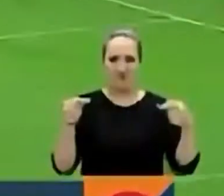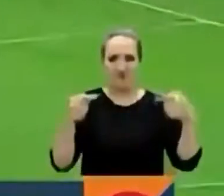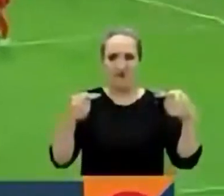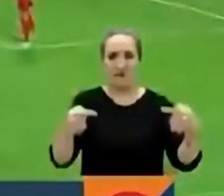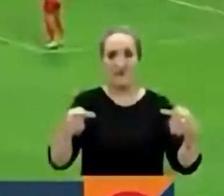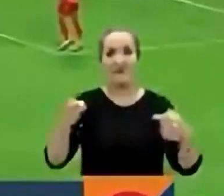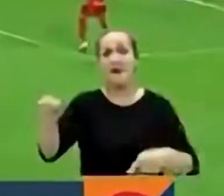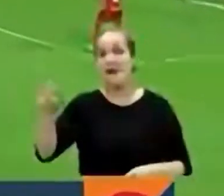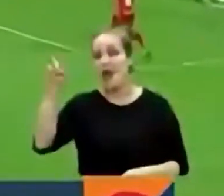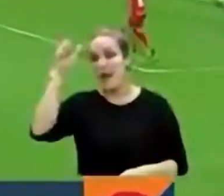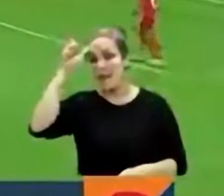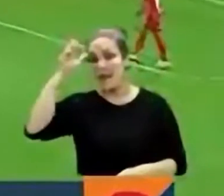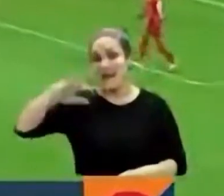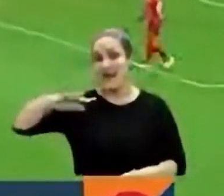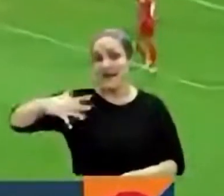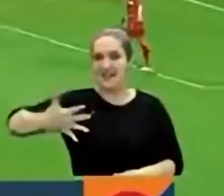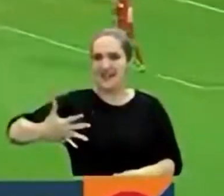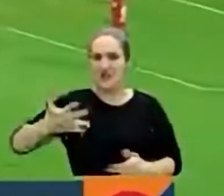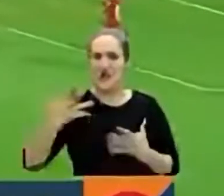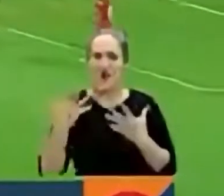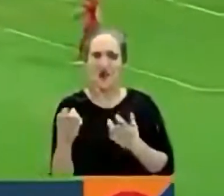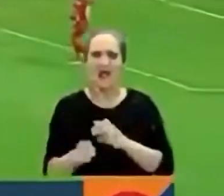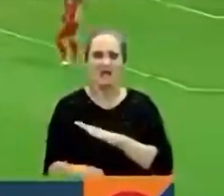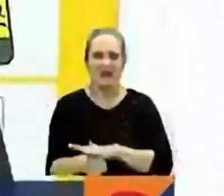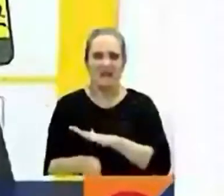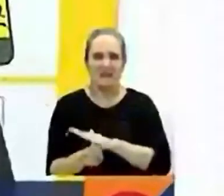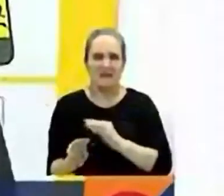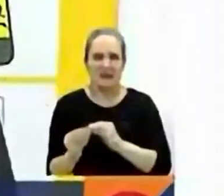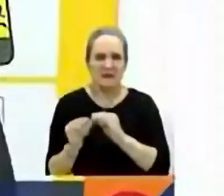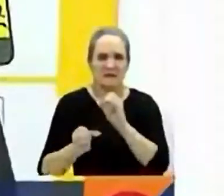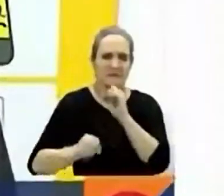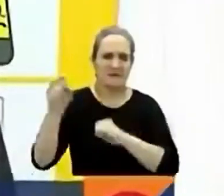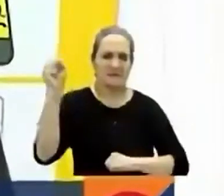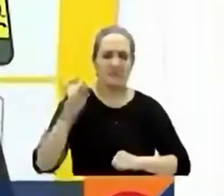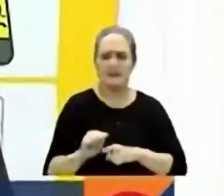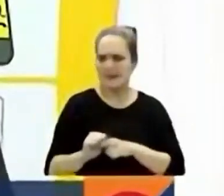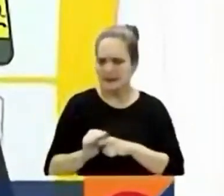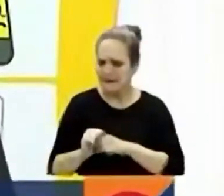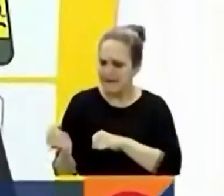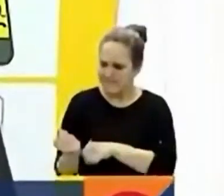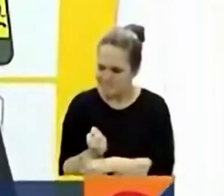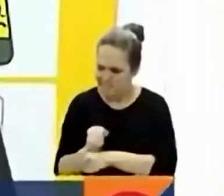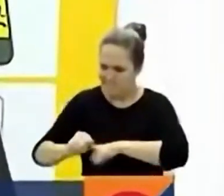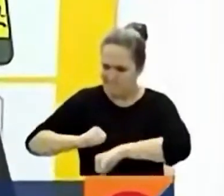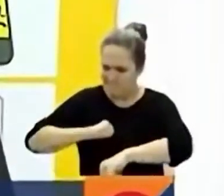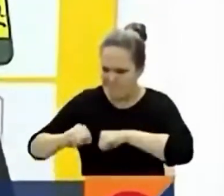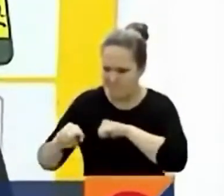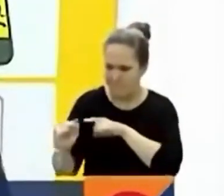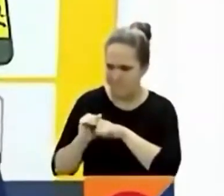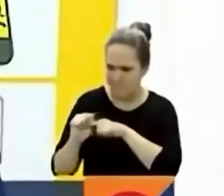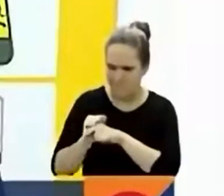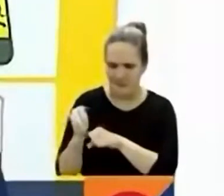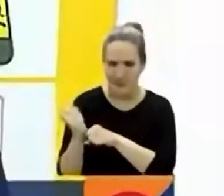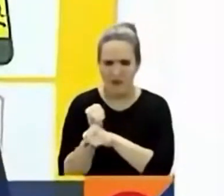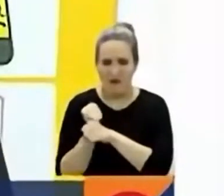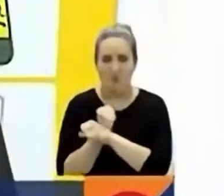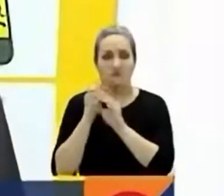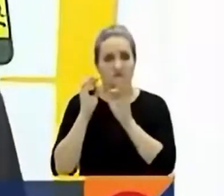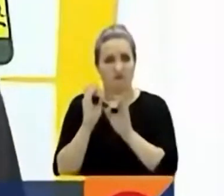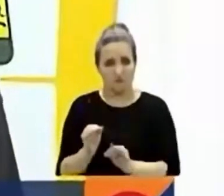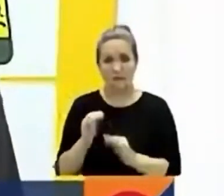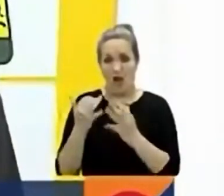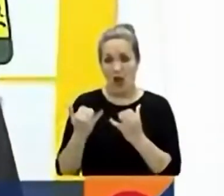quintos en la tabla, quieren mantener la seguidilla de victorias. Trabajo y más trabajo, reconociendo que no solo